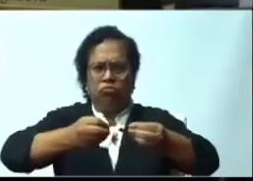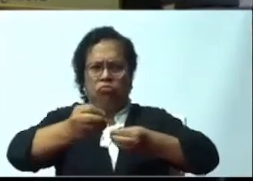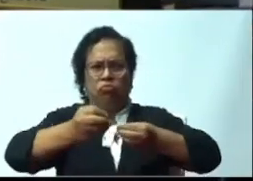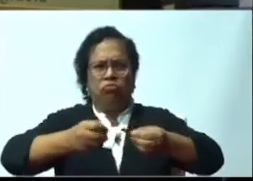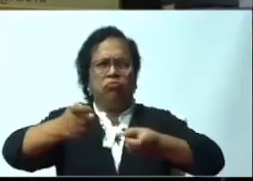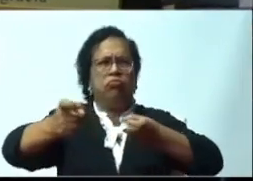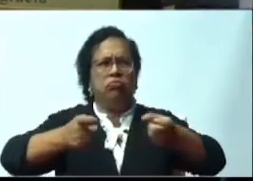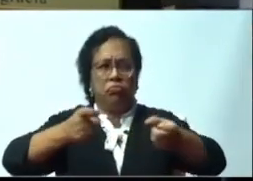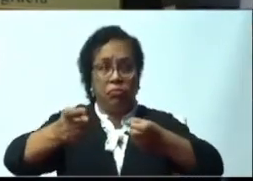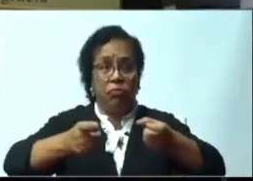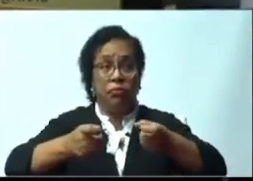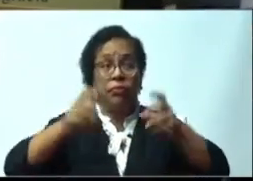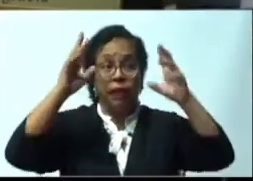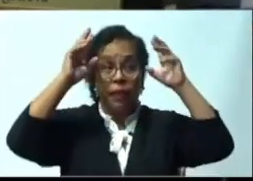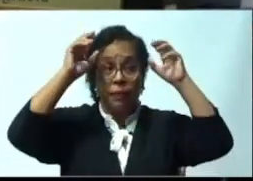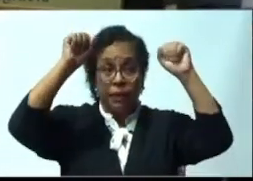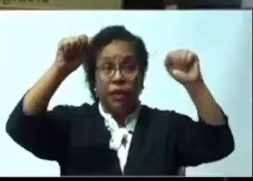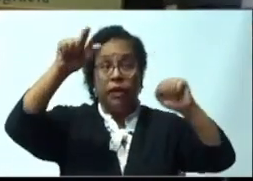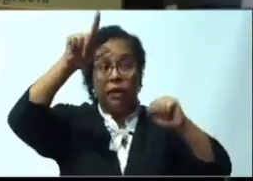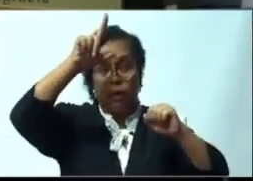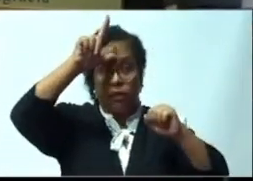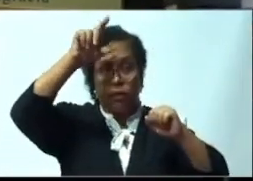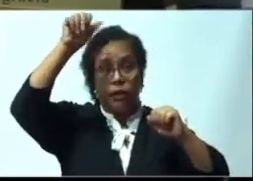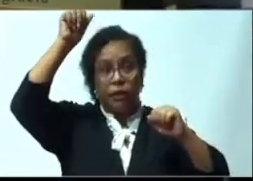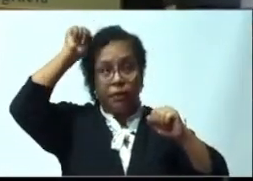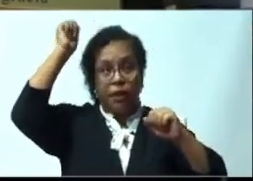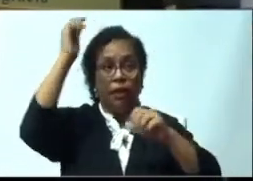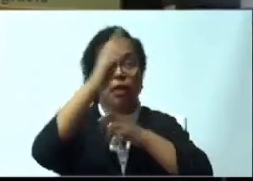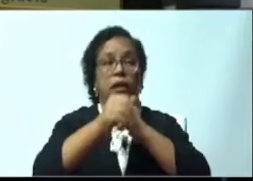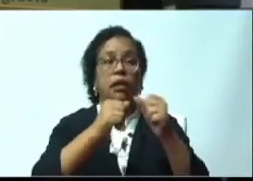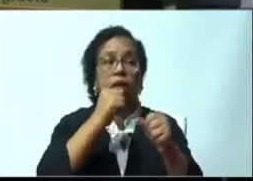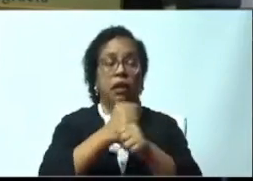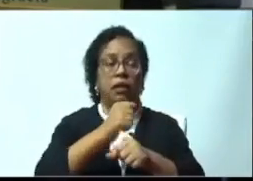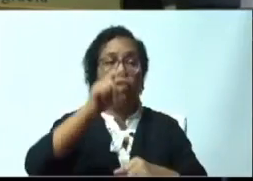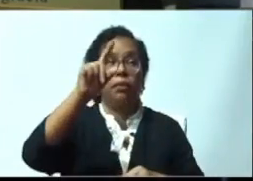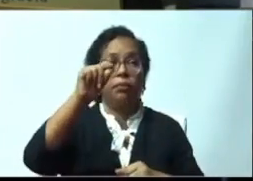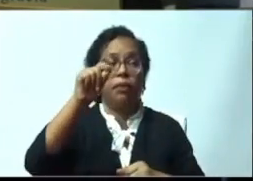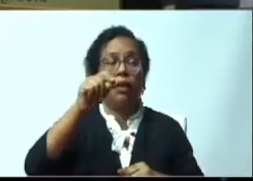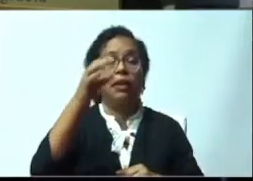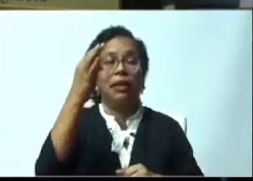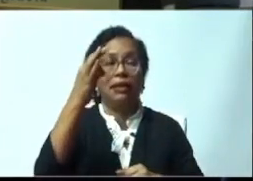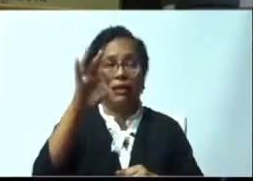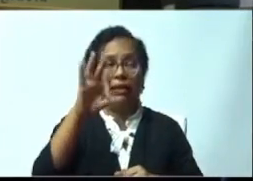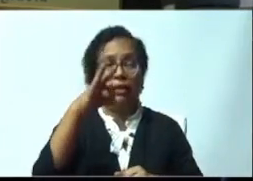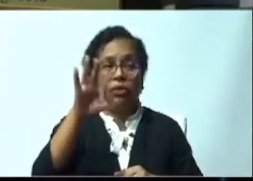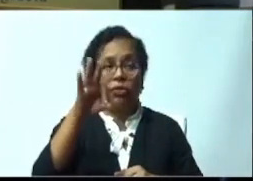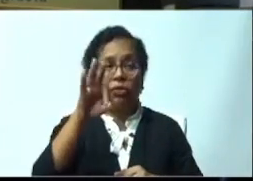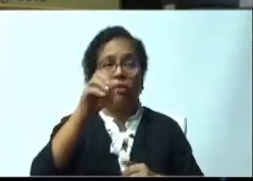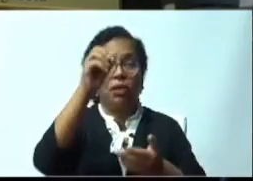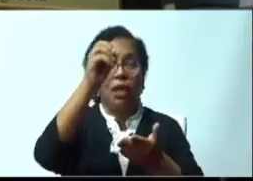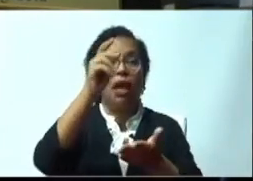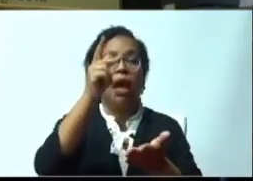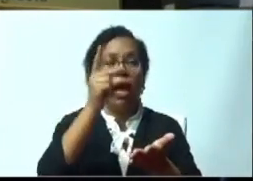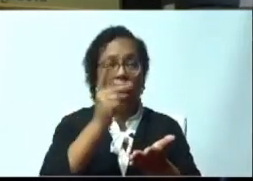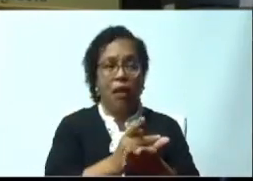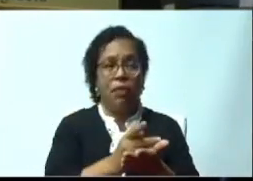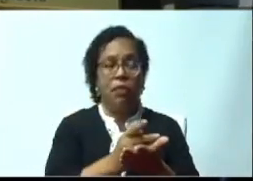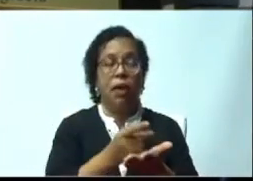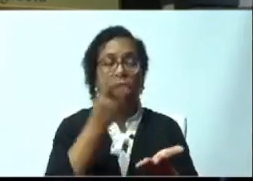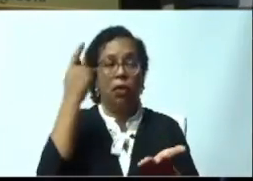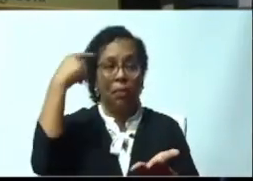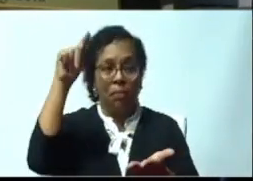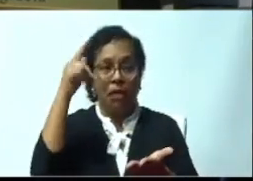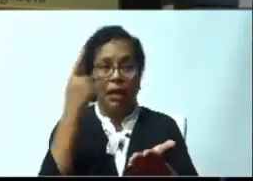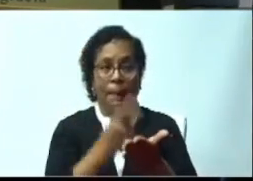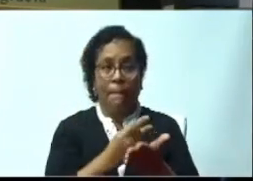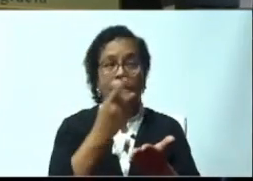al presidente Luis Abinader, cuando llegó en el 2019, ya le habíamos aprobado un complementario o